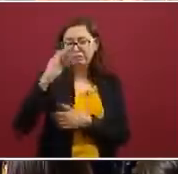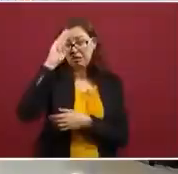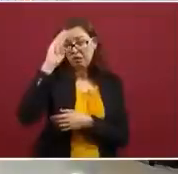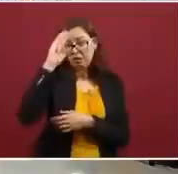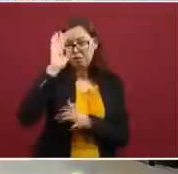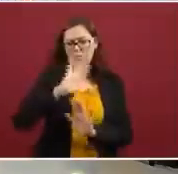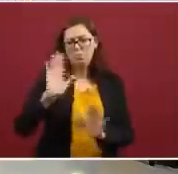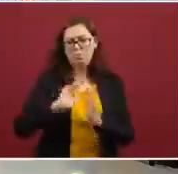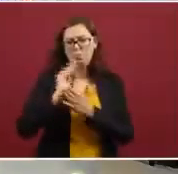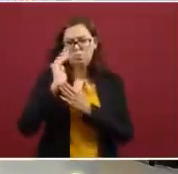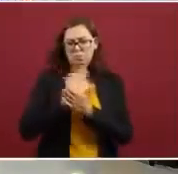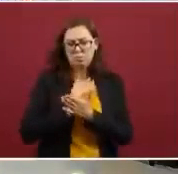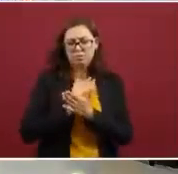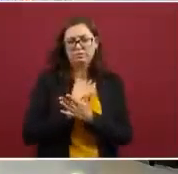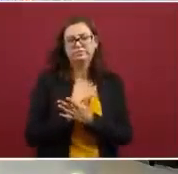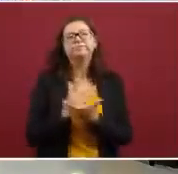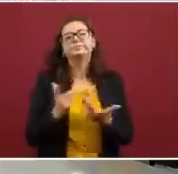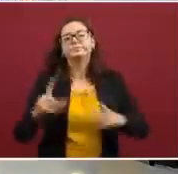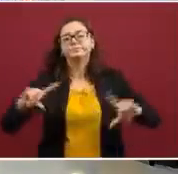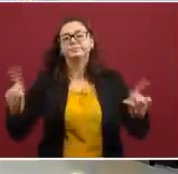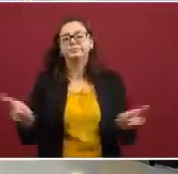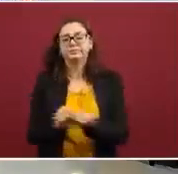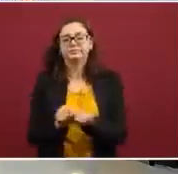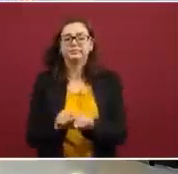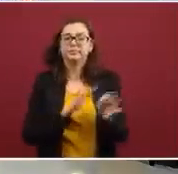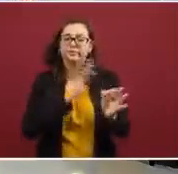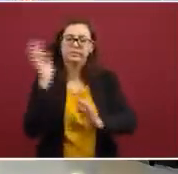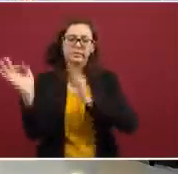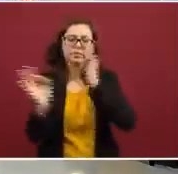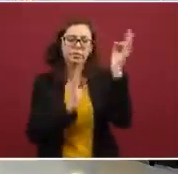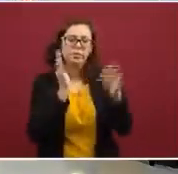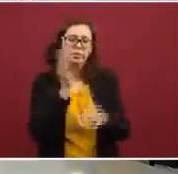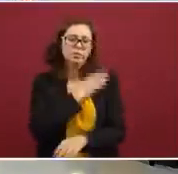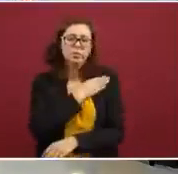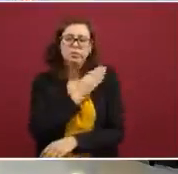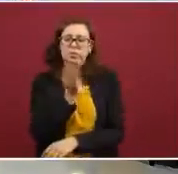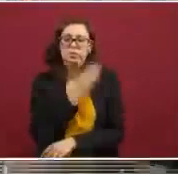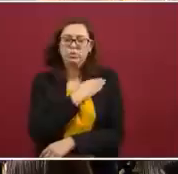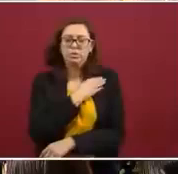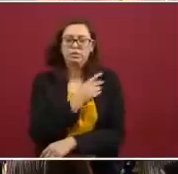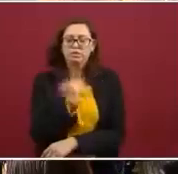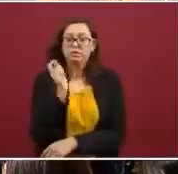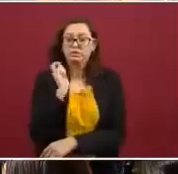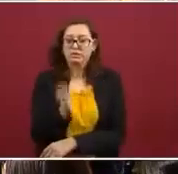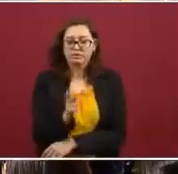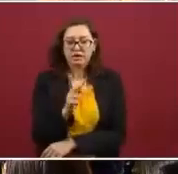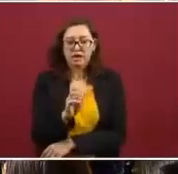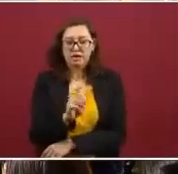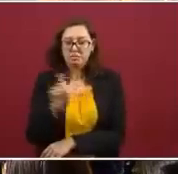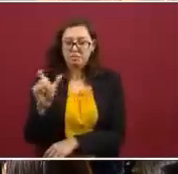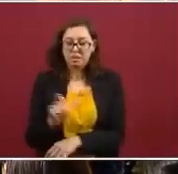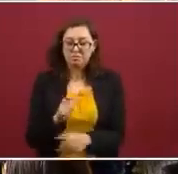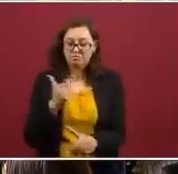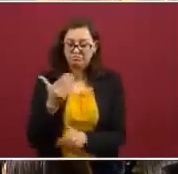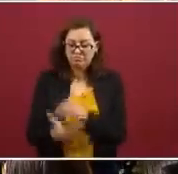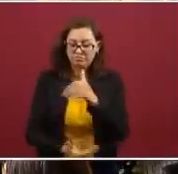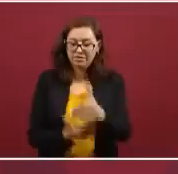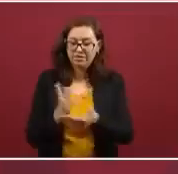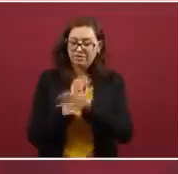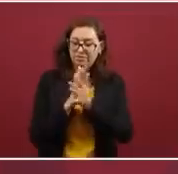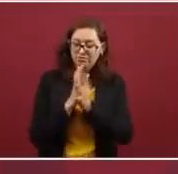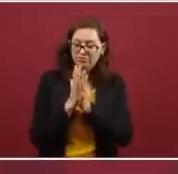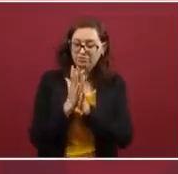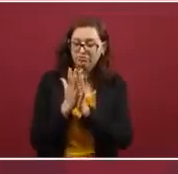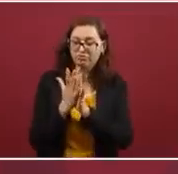yo al principio que son muy buenas noticias, porque es el avance del plan de negocios de Petróleos Mexicanos y del Gobierno de la